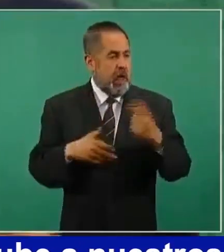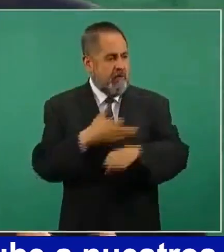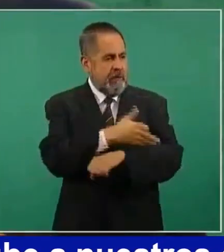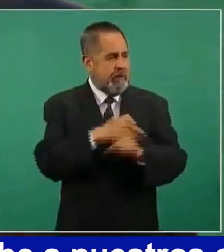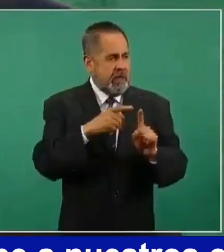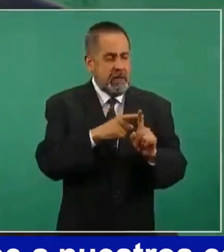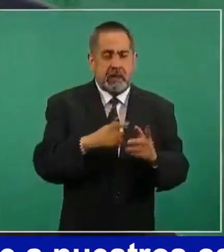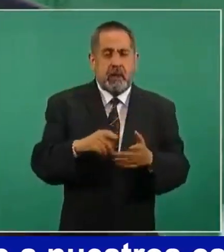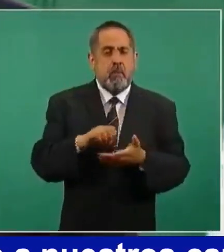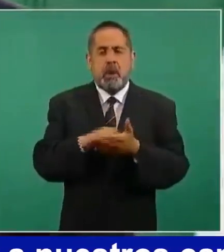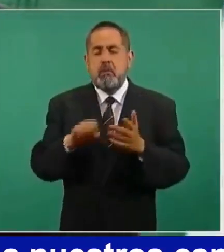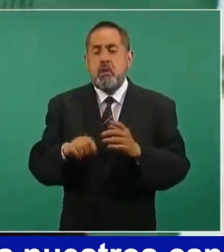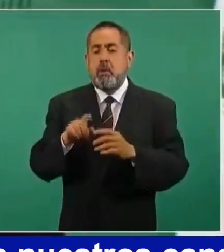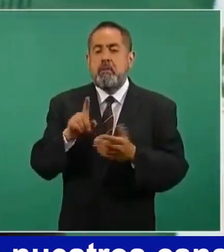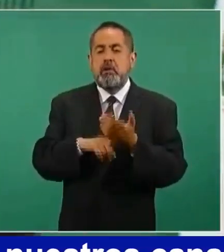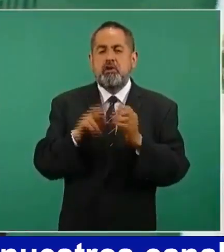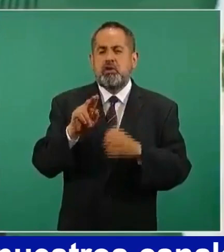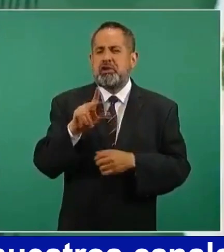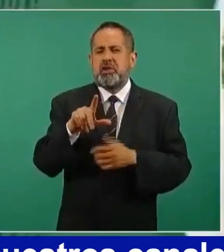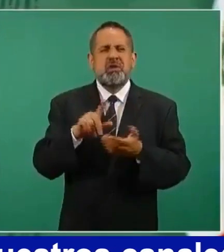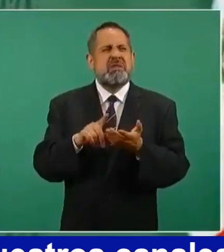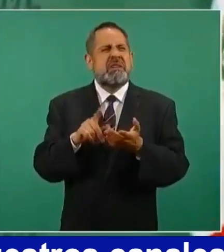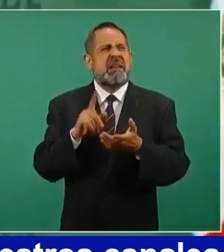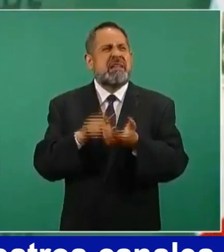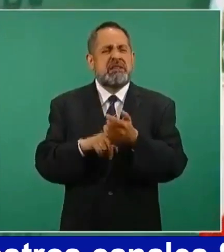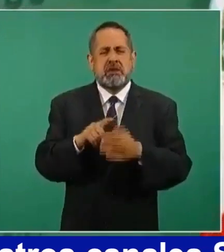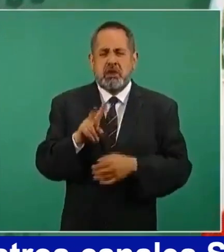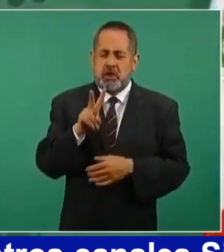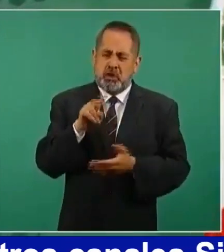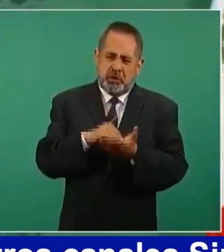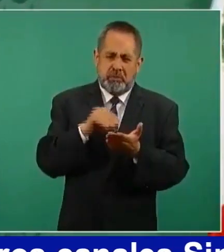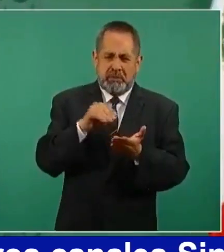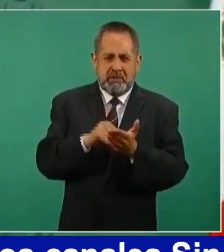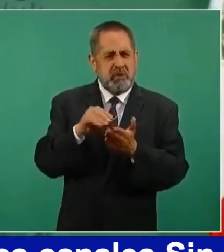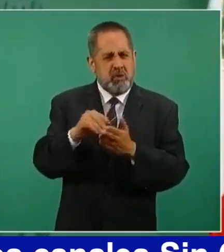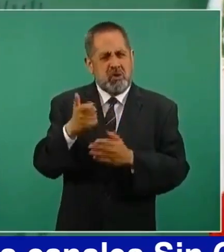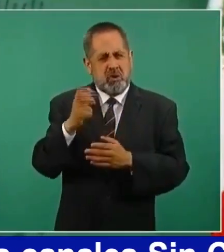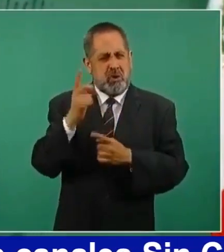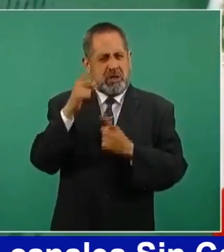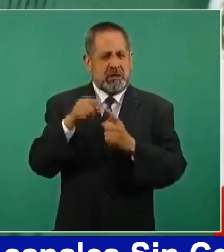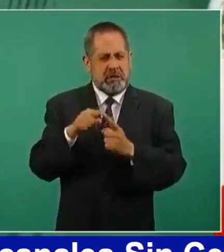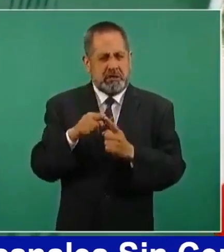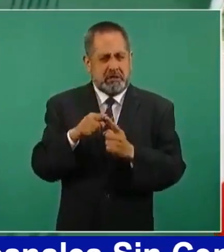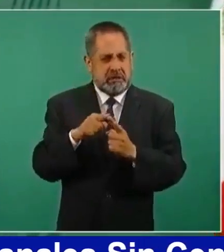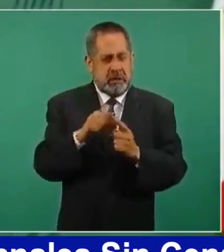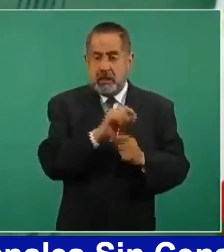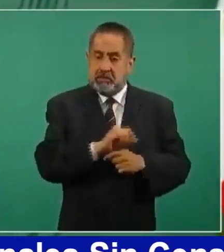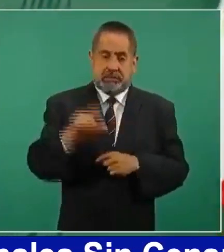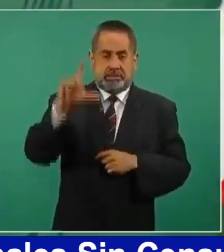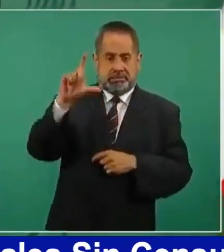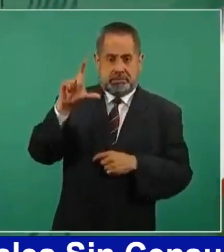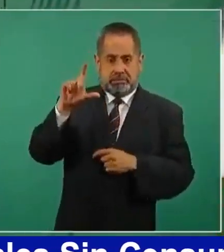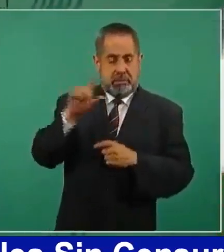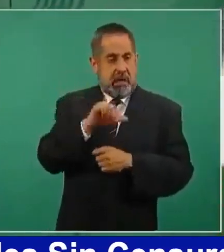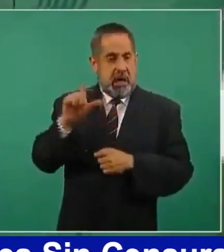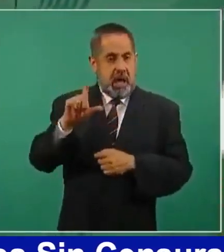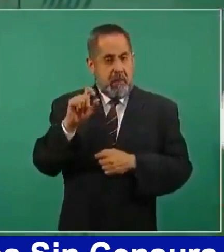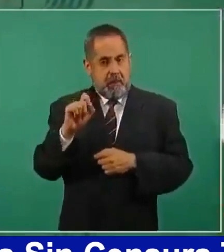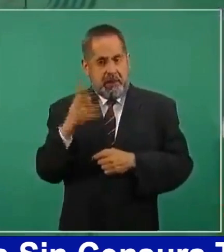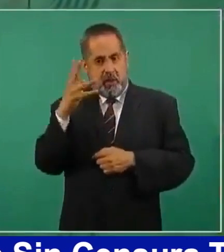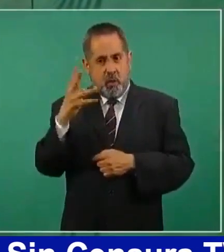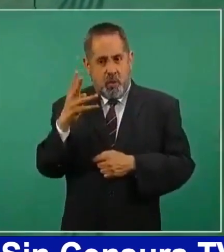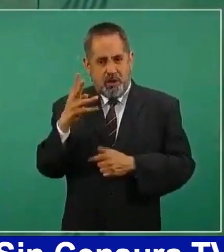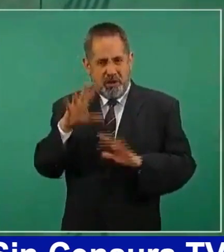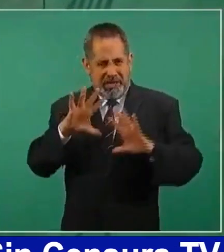tenía en el 88 creo que 2,000 millones de dólares, a 24 que